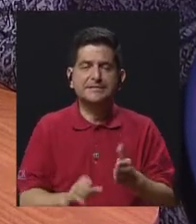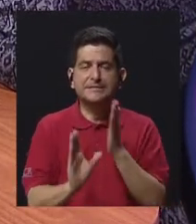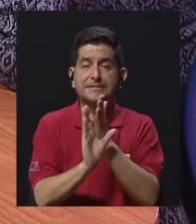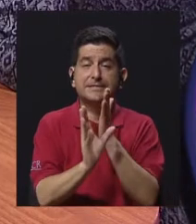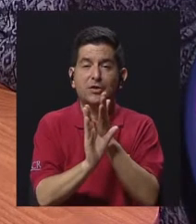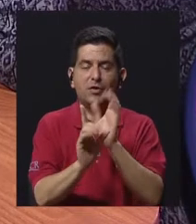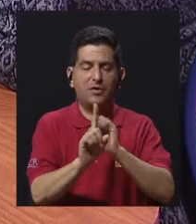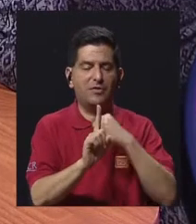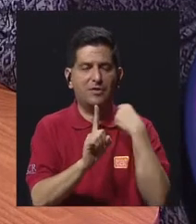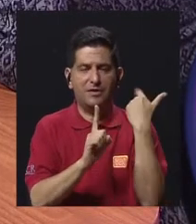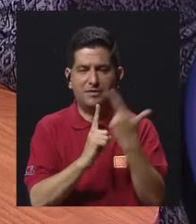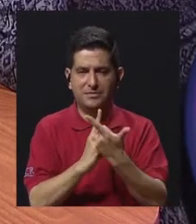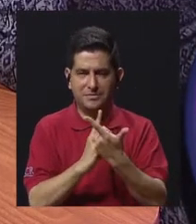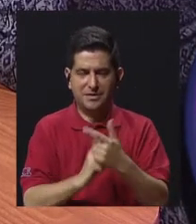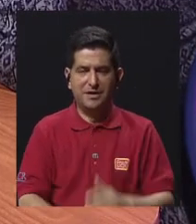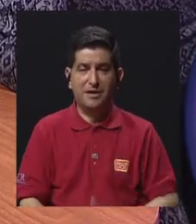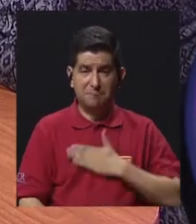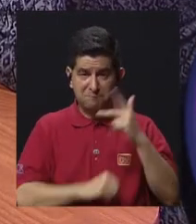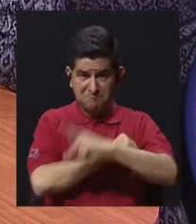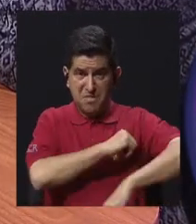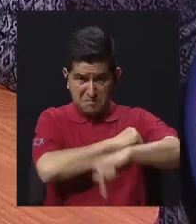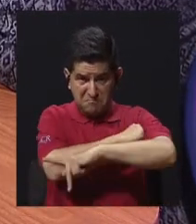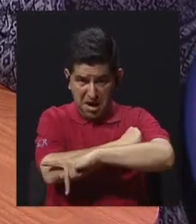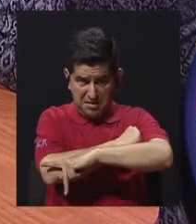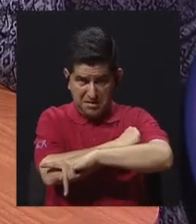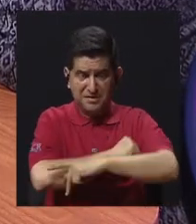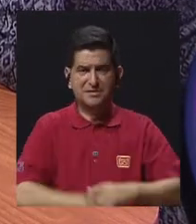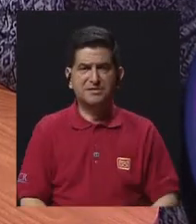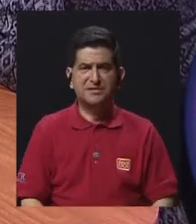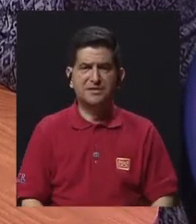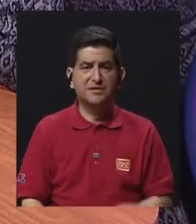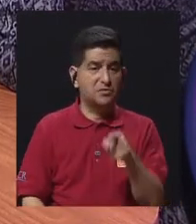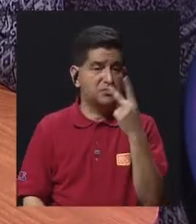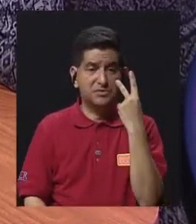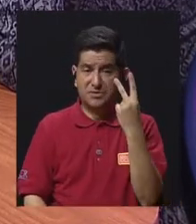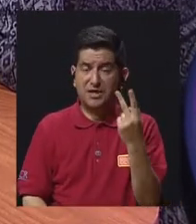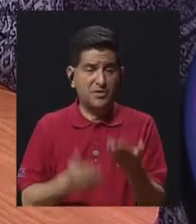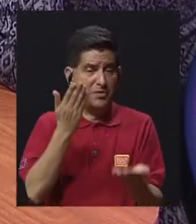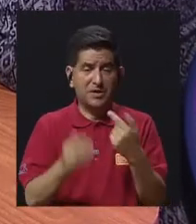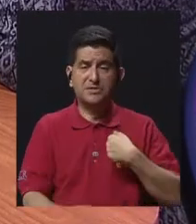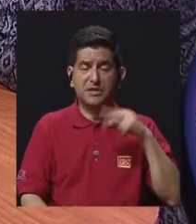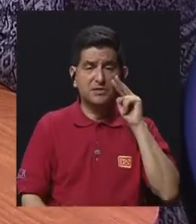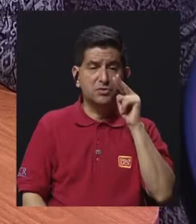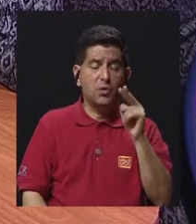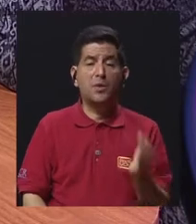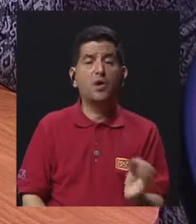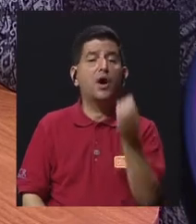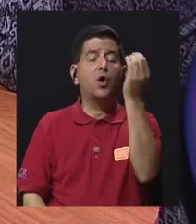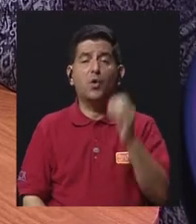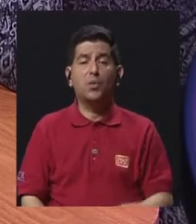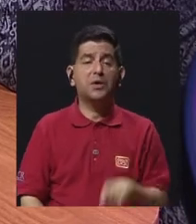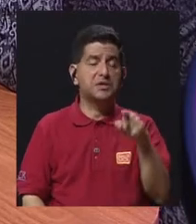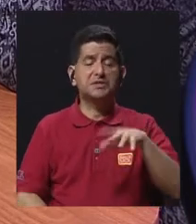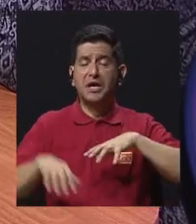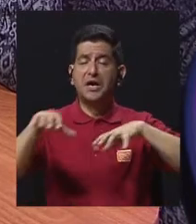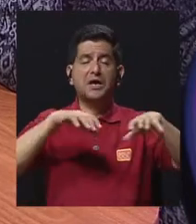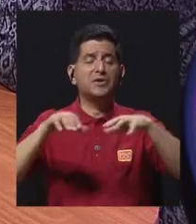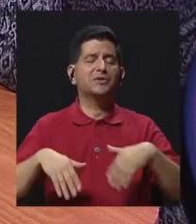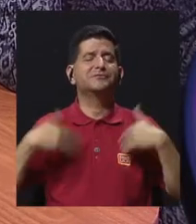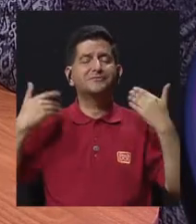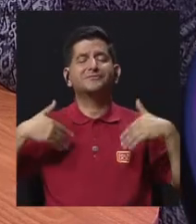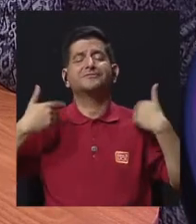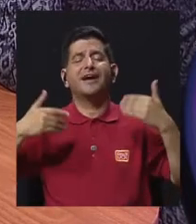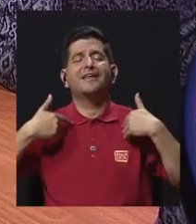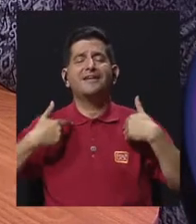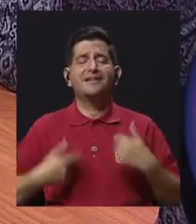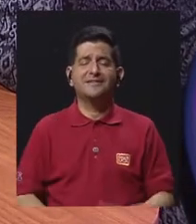en la sociedad. En mi país no va a ver usted así como yo miro aquí los jóvenes que circulan muy alegres, con